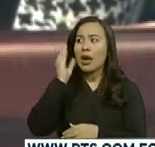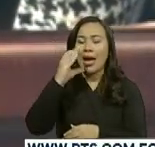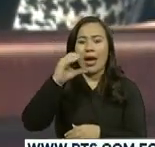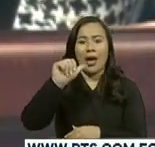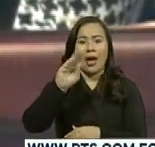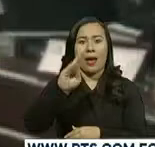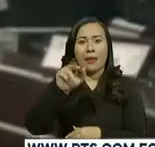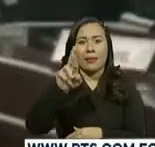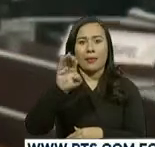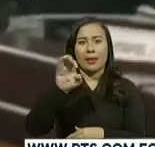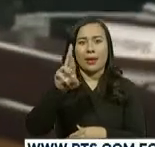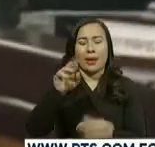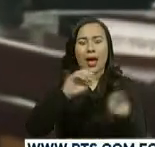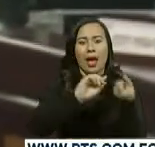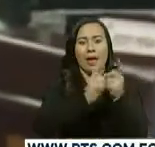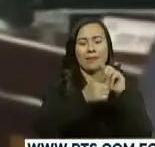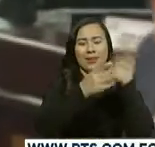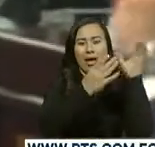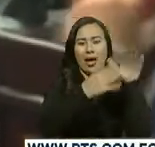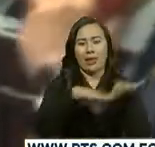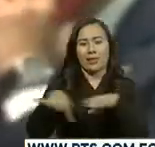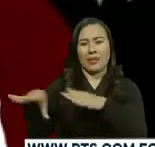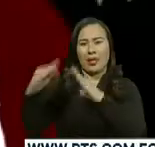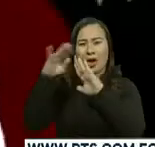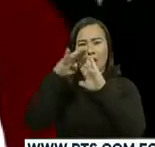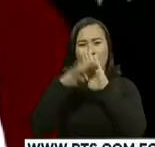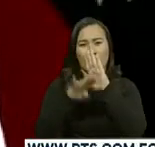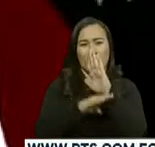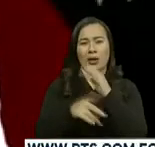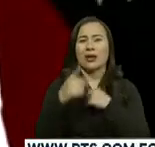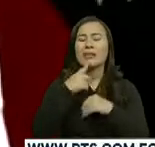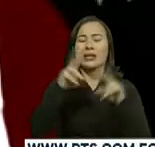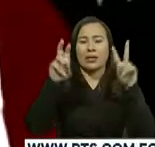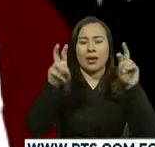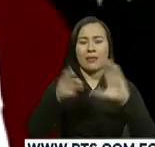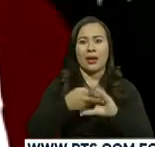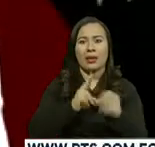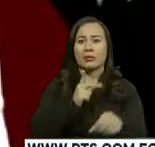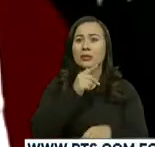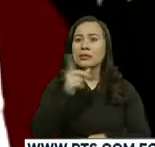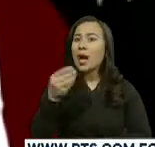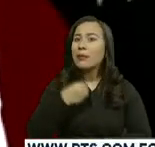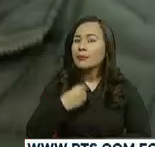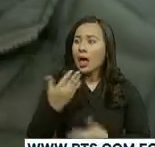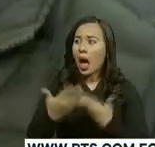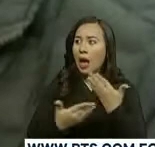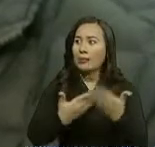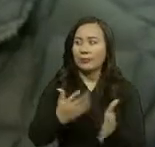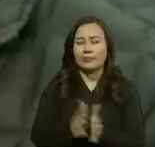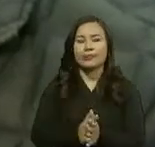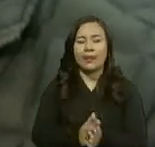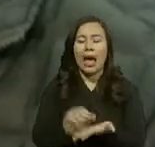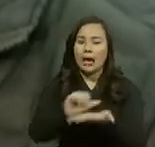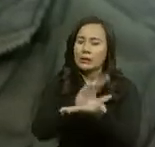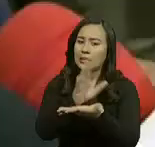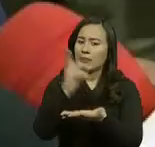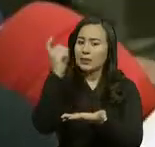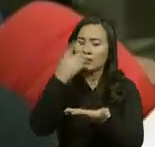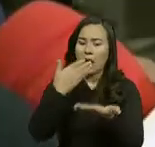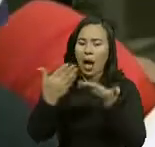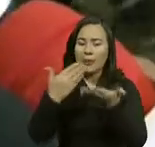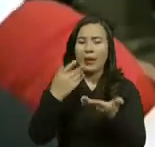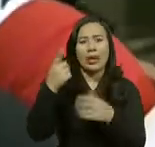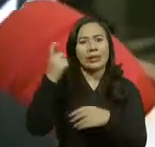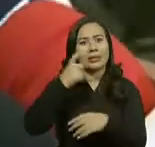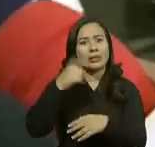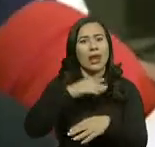de este jueves y se espera que en esta sesión el tema de la renuncia de la vicepresidenta sea abordado. La Asamblea tiene que tomar una decisión. ¿Qué le urge